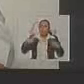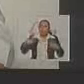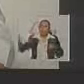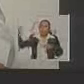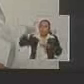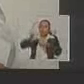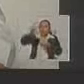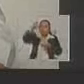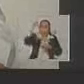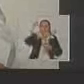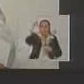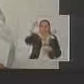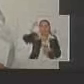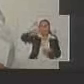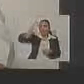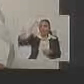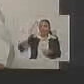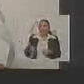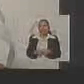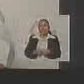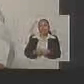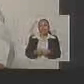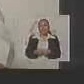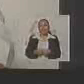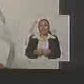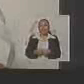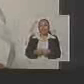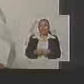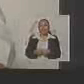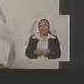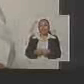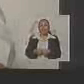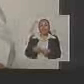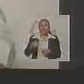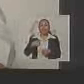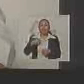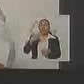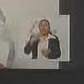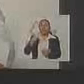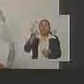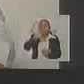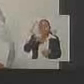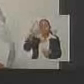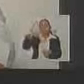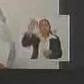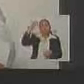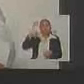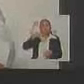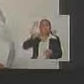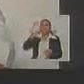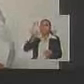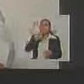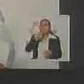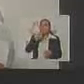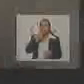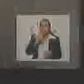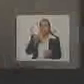brigadas y con toda la energía y liderazgo que se me caracteriza desde que era un niño. Muchas